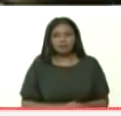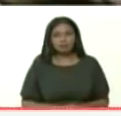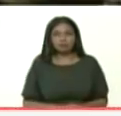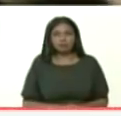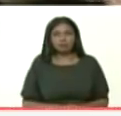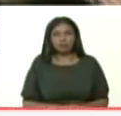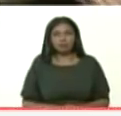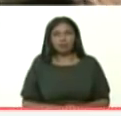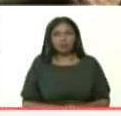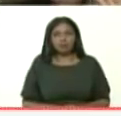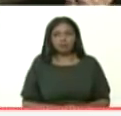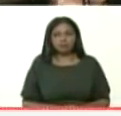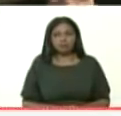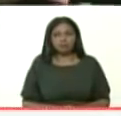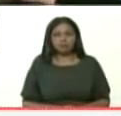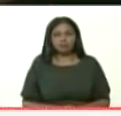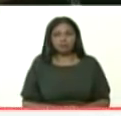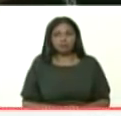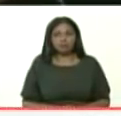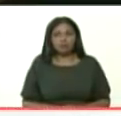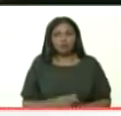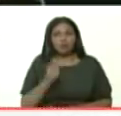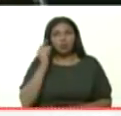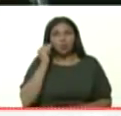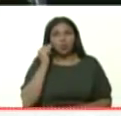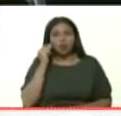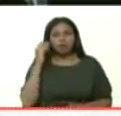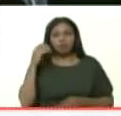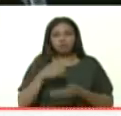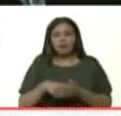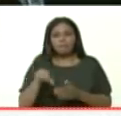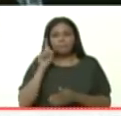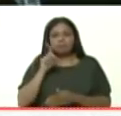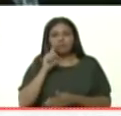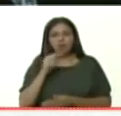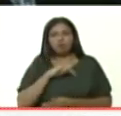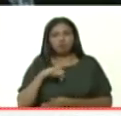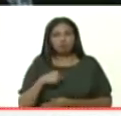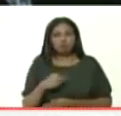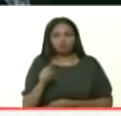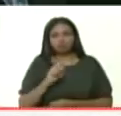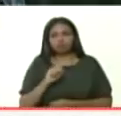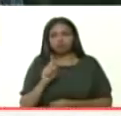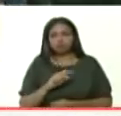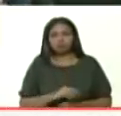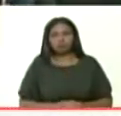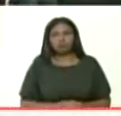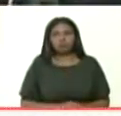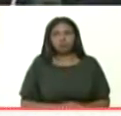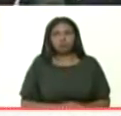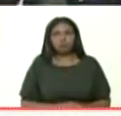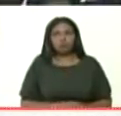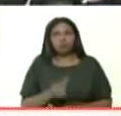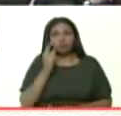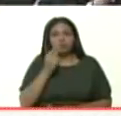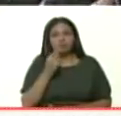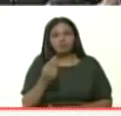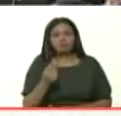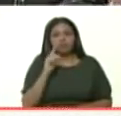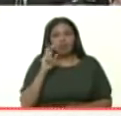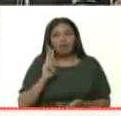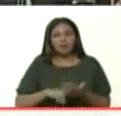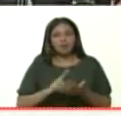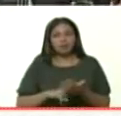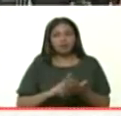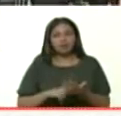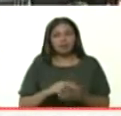La mujer no le mete mentiras a uno, no le mete cobas a uno. La mujer te dice la verdad.